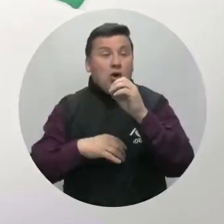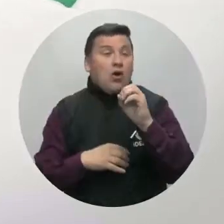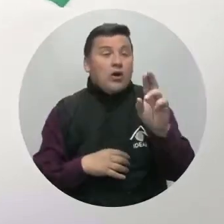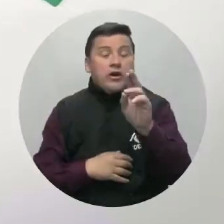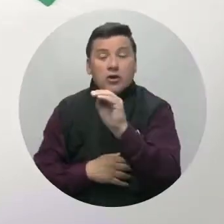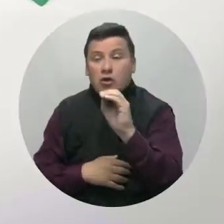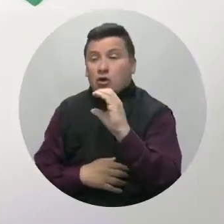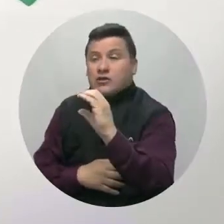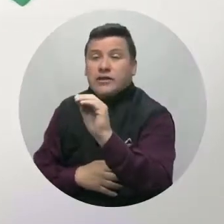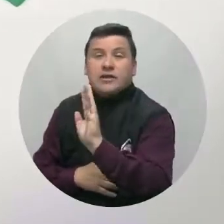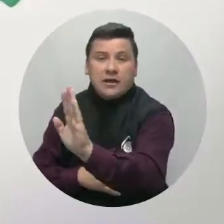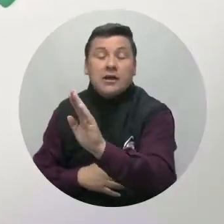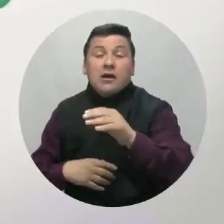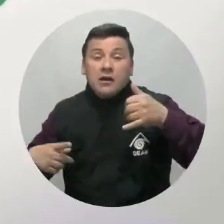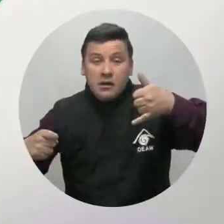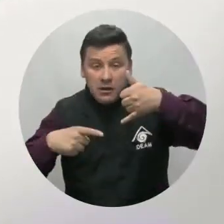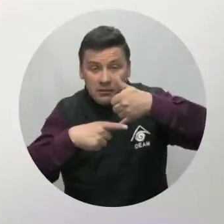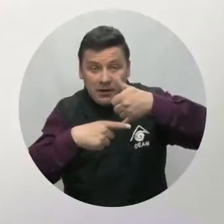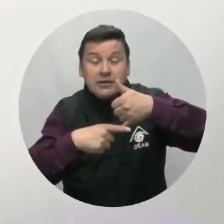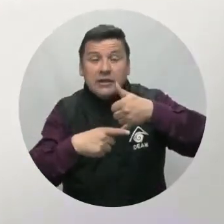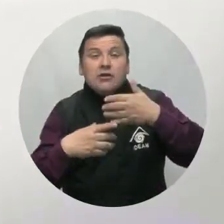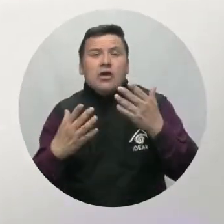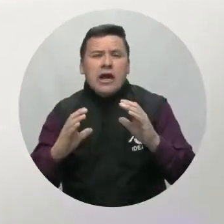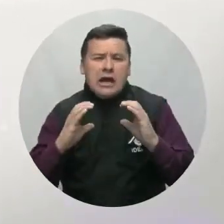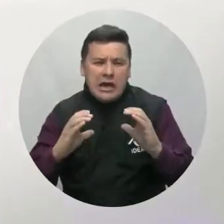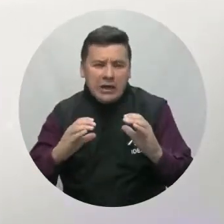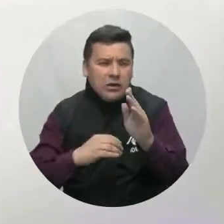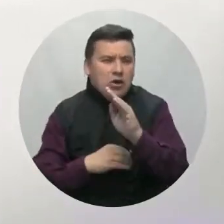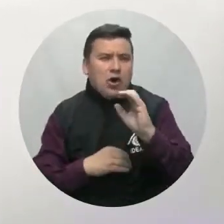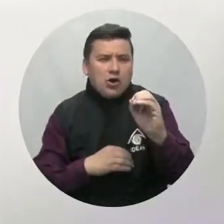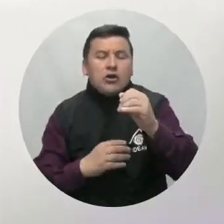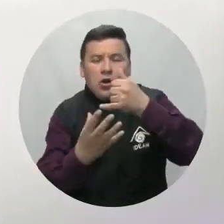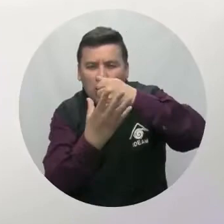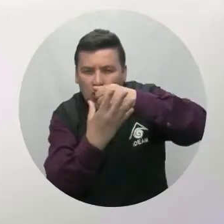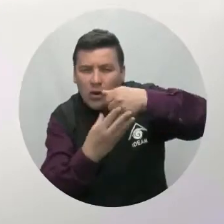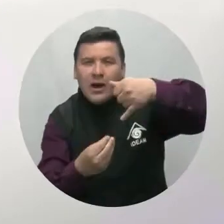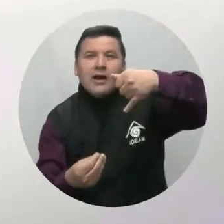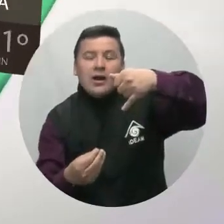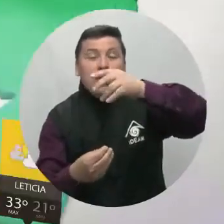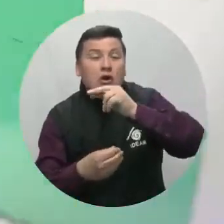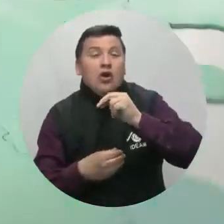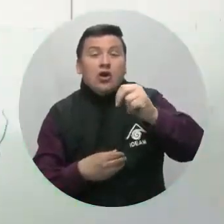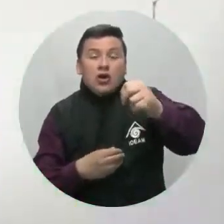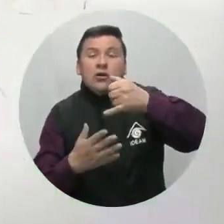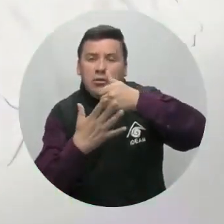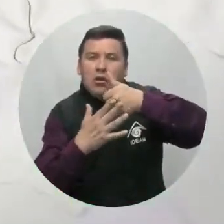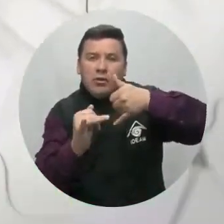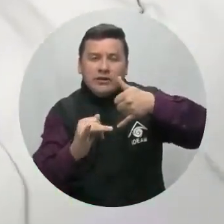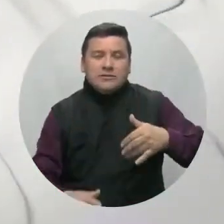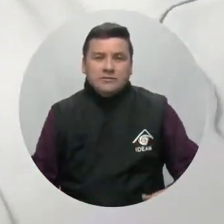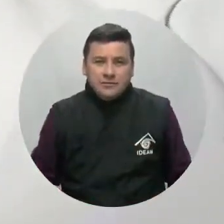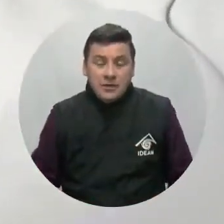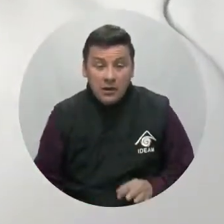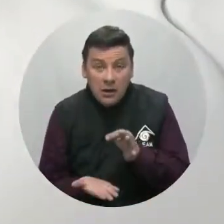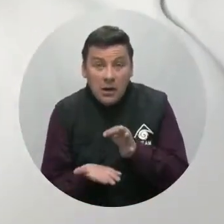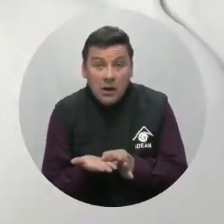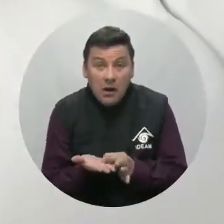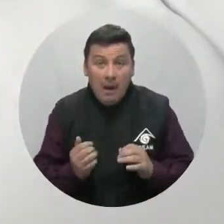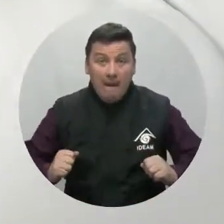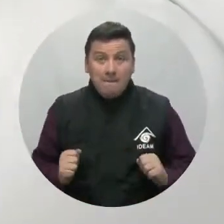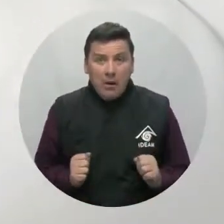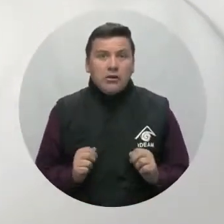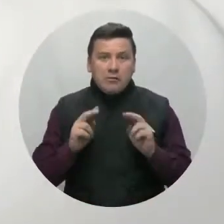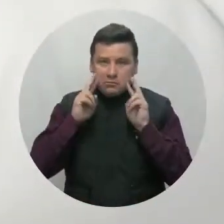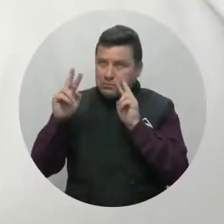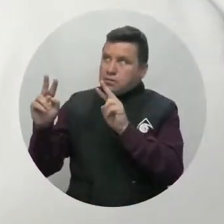oriente y occidente del Amazonas, en zonas dispersas del Caquetá, occidente del Guaviare y occidente y norte del Baupés. Para la capital también se